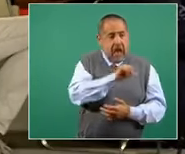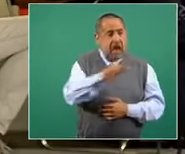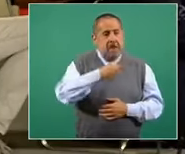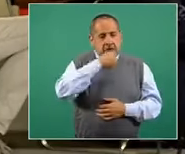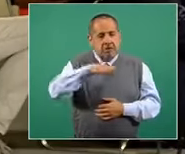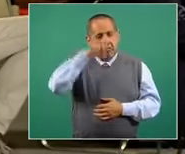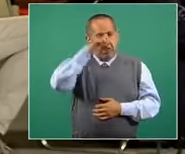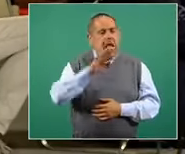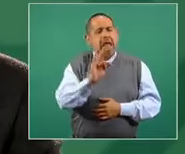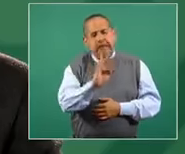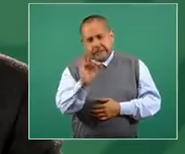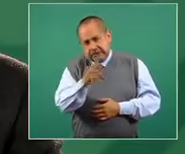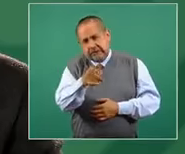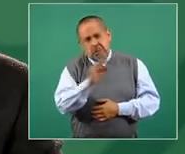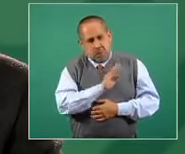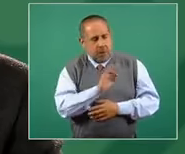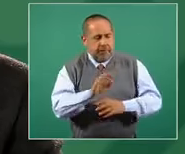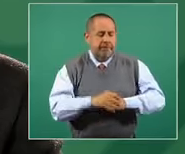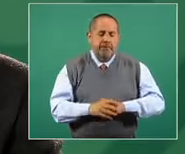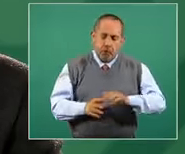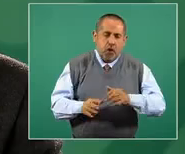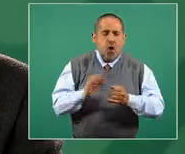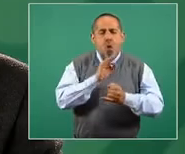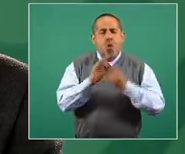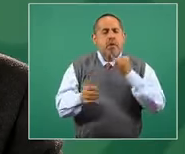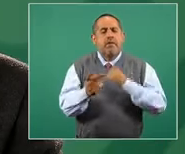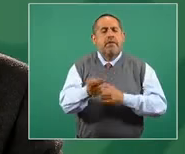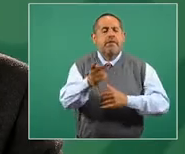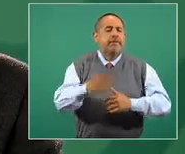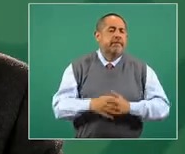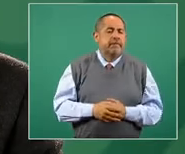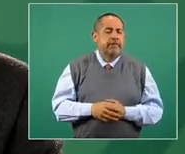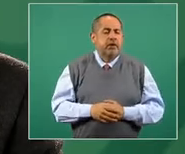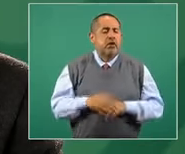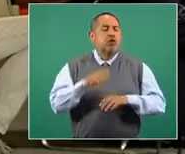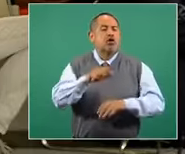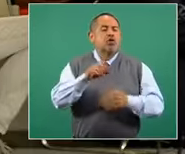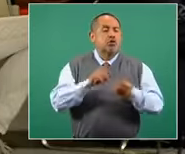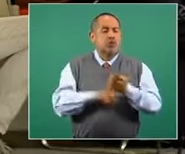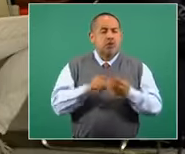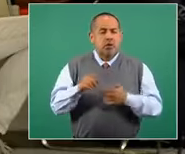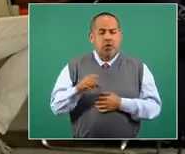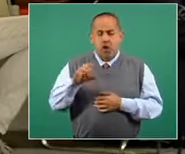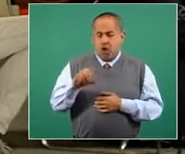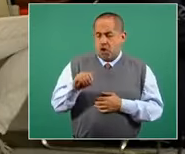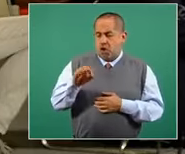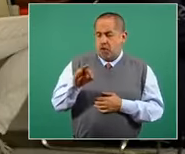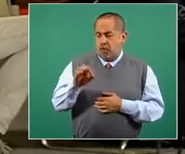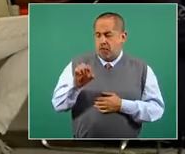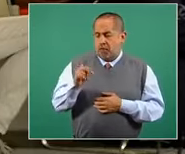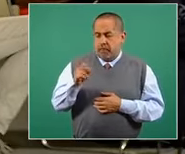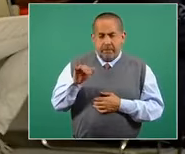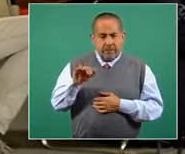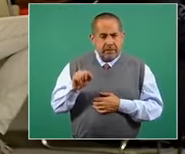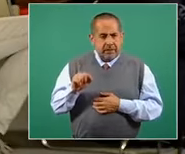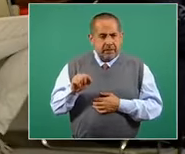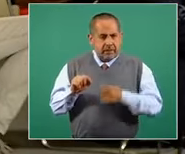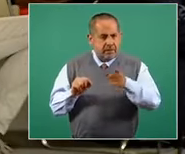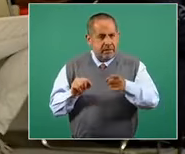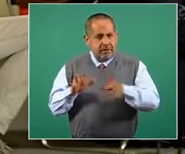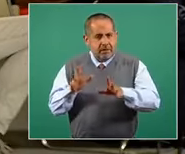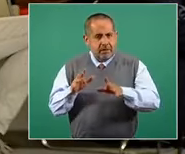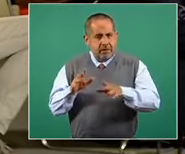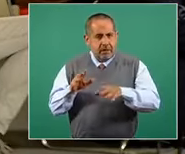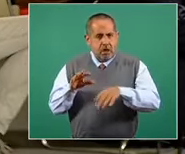ser, es uno de los escenarios. Y ya por último preguntarle sobre los cambios en COFEPRIS, si me puede confirmar, entiendo que llegó el